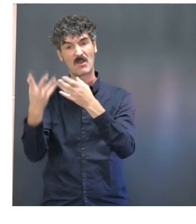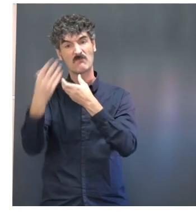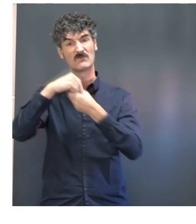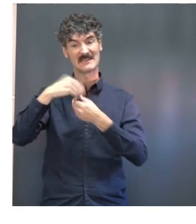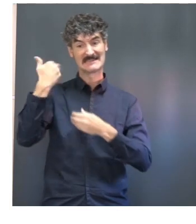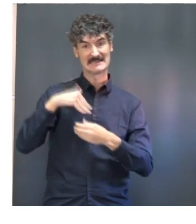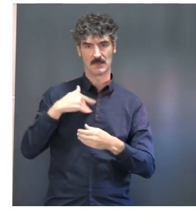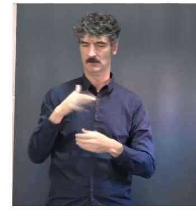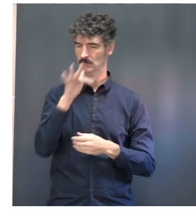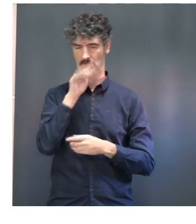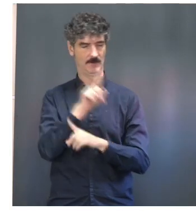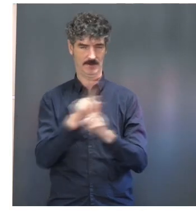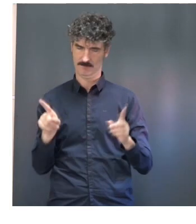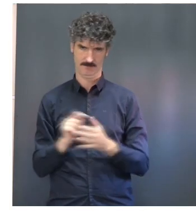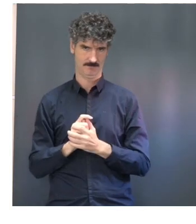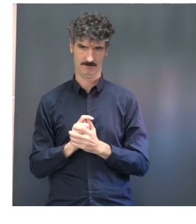No.